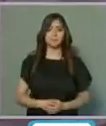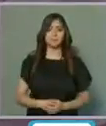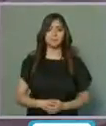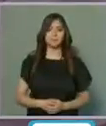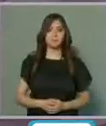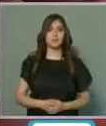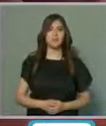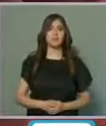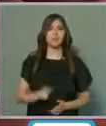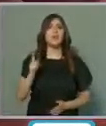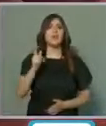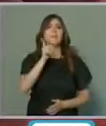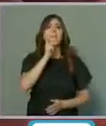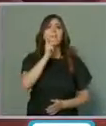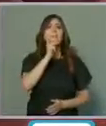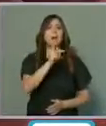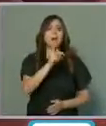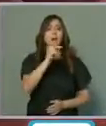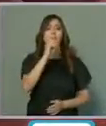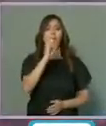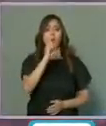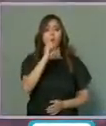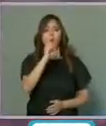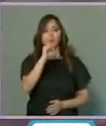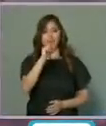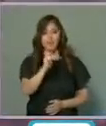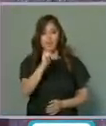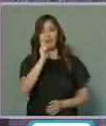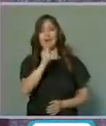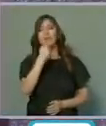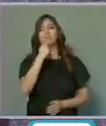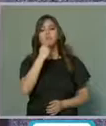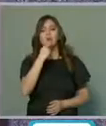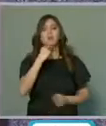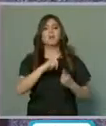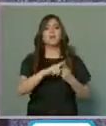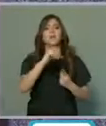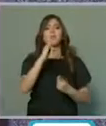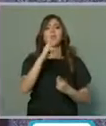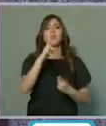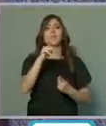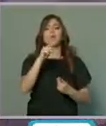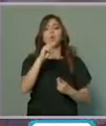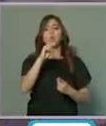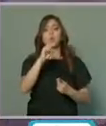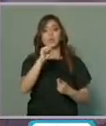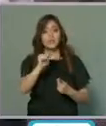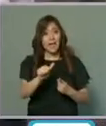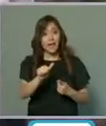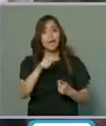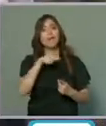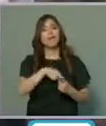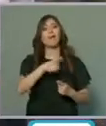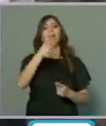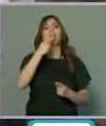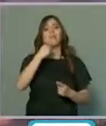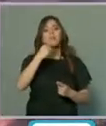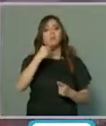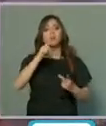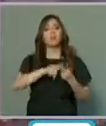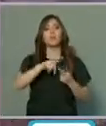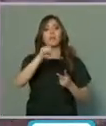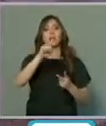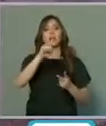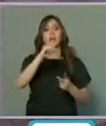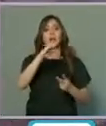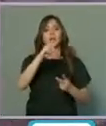que terminen en osa generalmente son azúcares. Por ejemplo, la fructosa es el azúcar de la fruta, la lactosa es